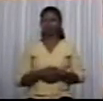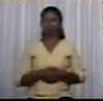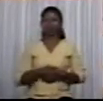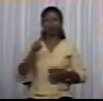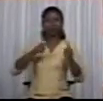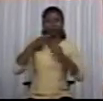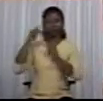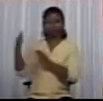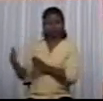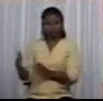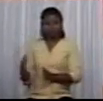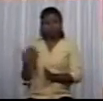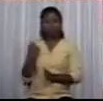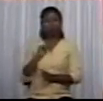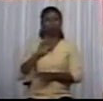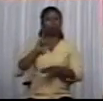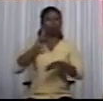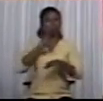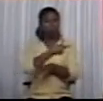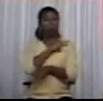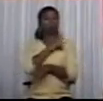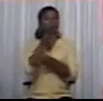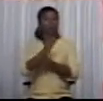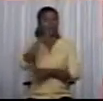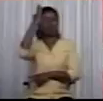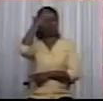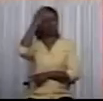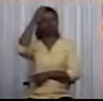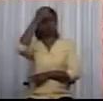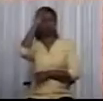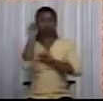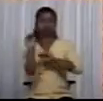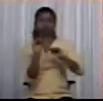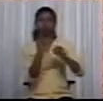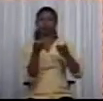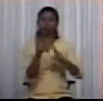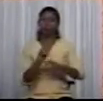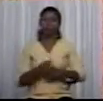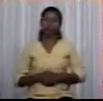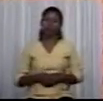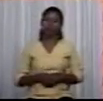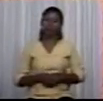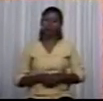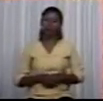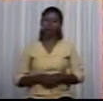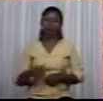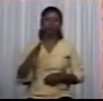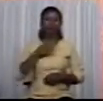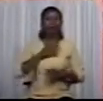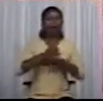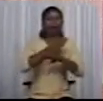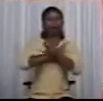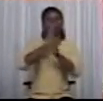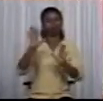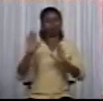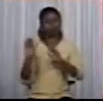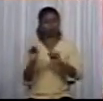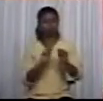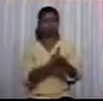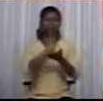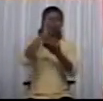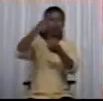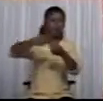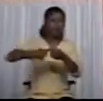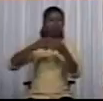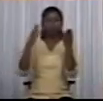pequeñitos, Daniel, que ahora son maestros también, saben tocar y saben hacer la marimba también. Y son de mi escuela. Yo he dado clases para Quito, para